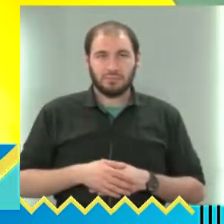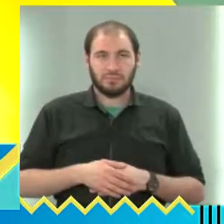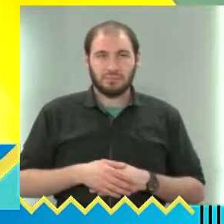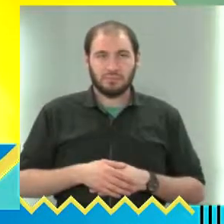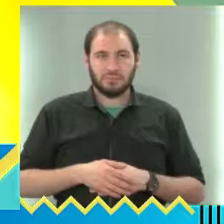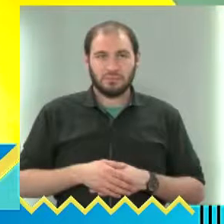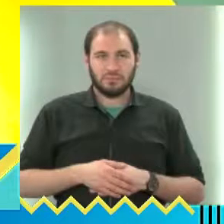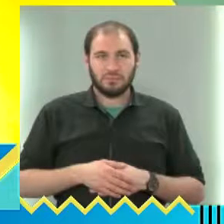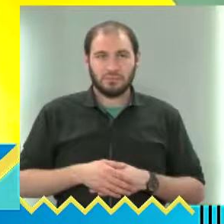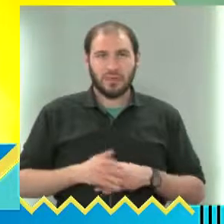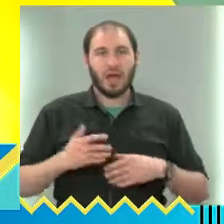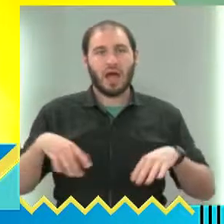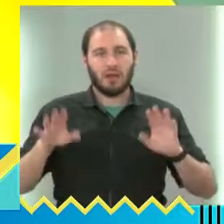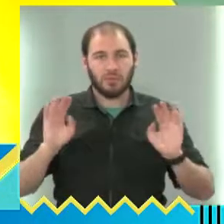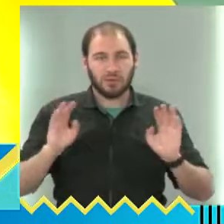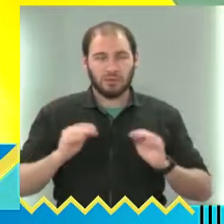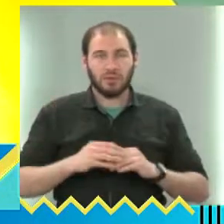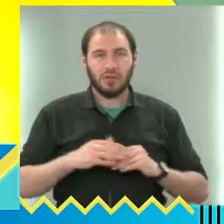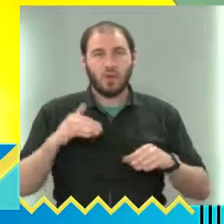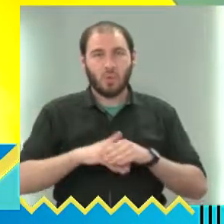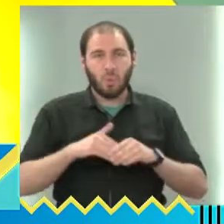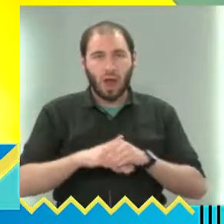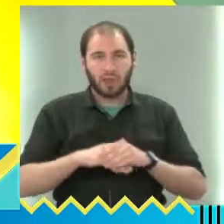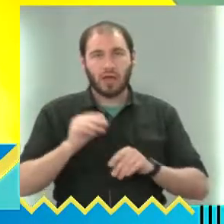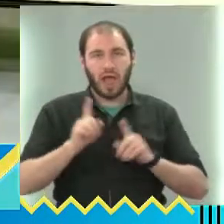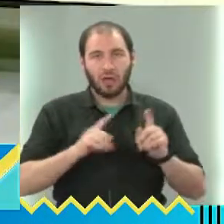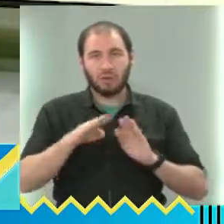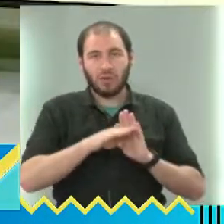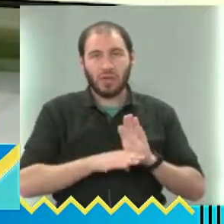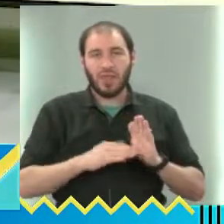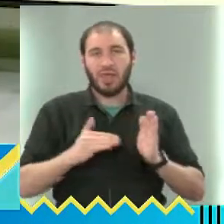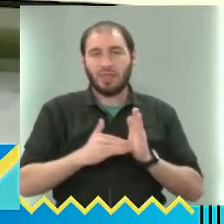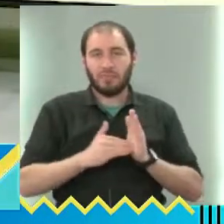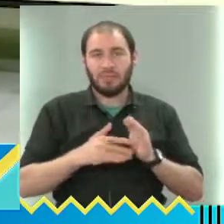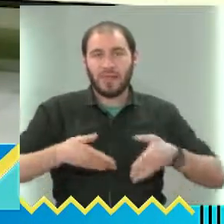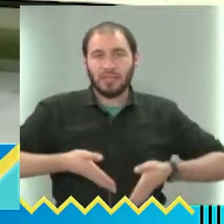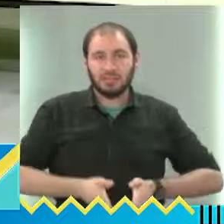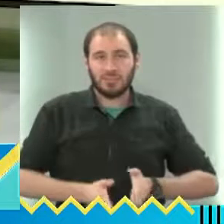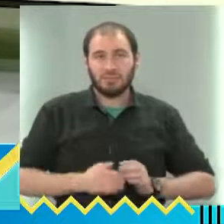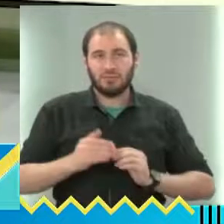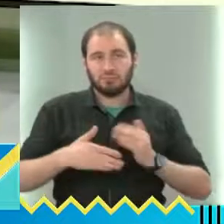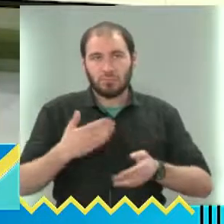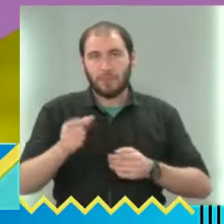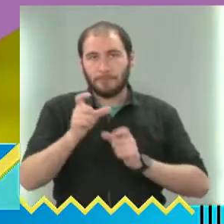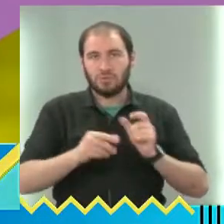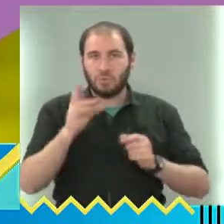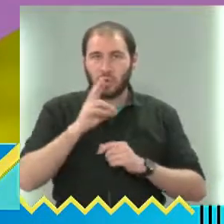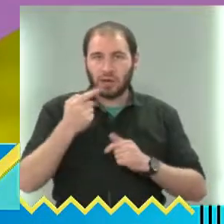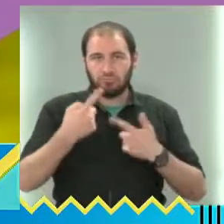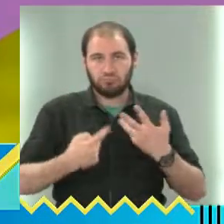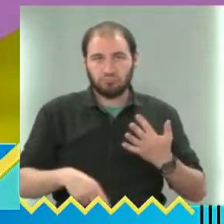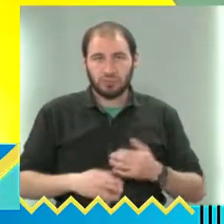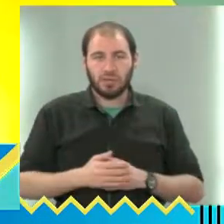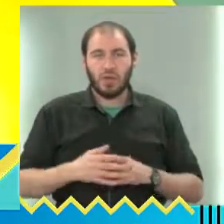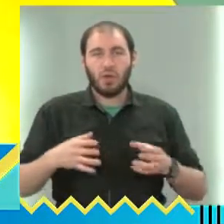digamos, hay que tener un stock determinado en base a los nacimientos que vamos teniendo, de la población de mujeres y todo eso,